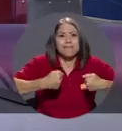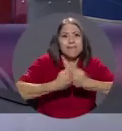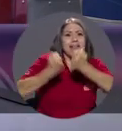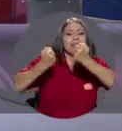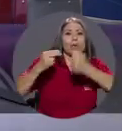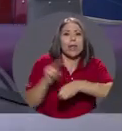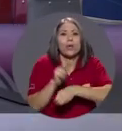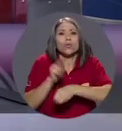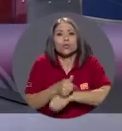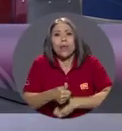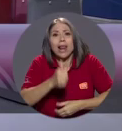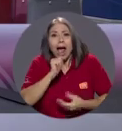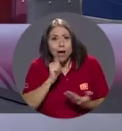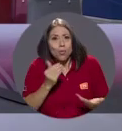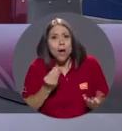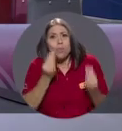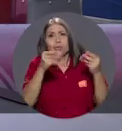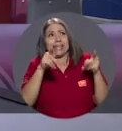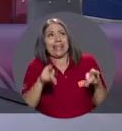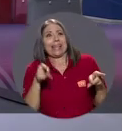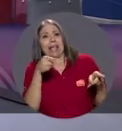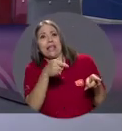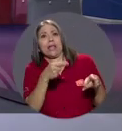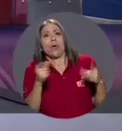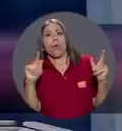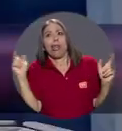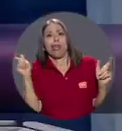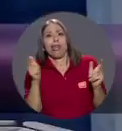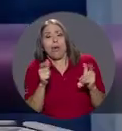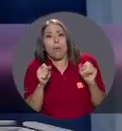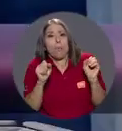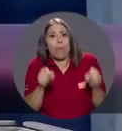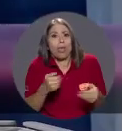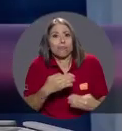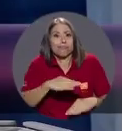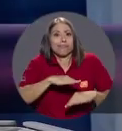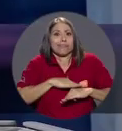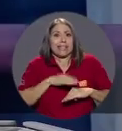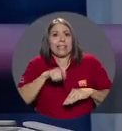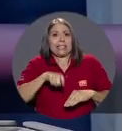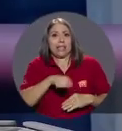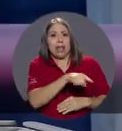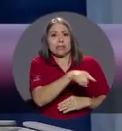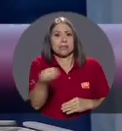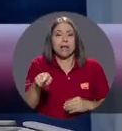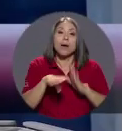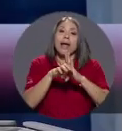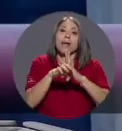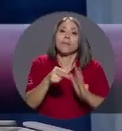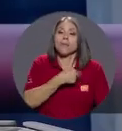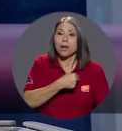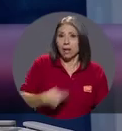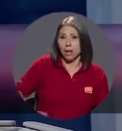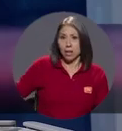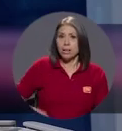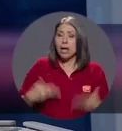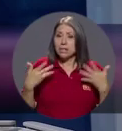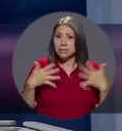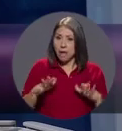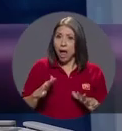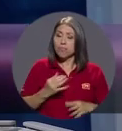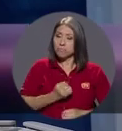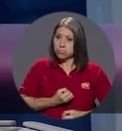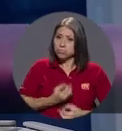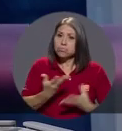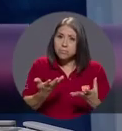significar el uso, por ejemplo, del agua para suplir las necesidades de algunos de estos desarrollos. Heredia es una de ellas, ¿verdad?, que se ha